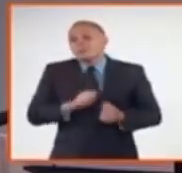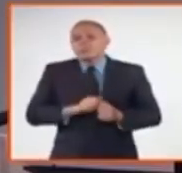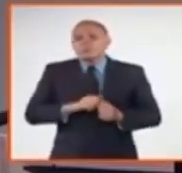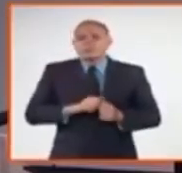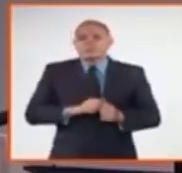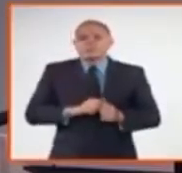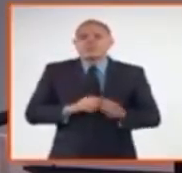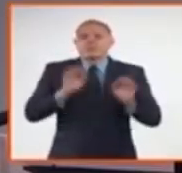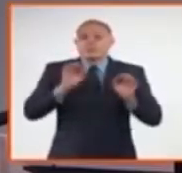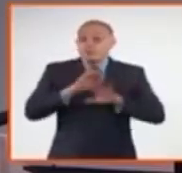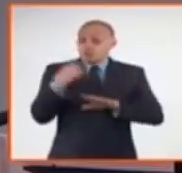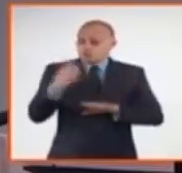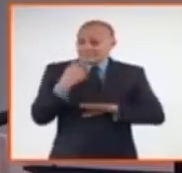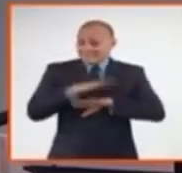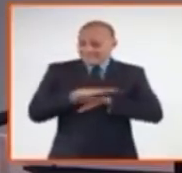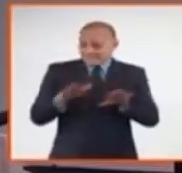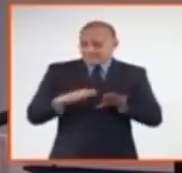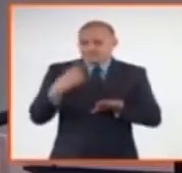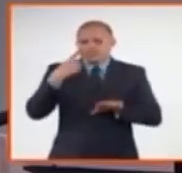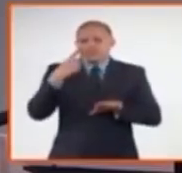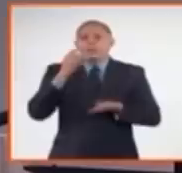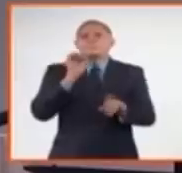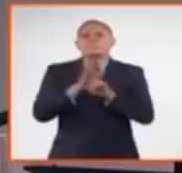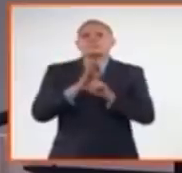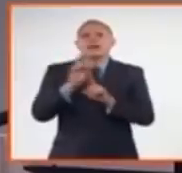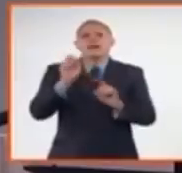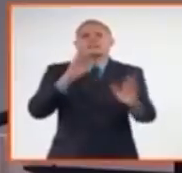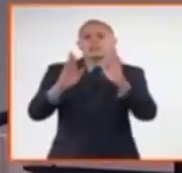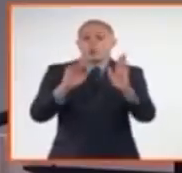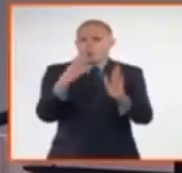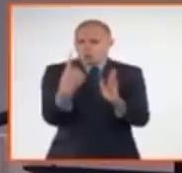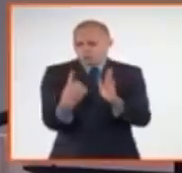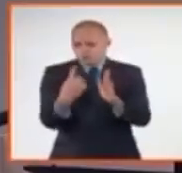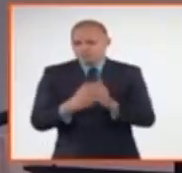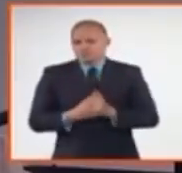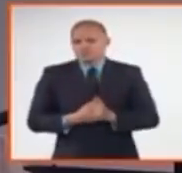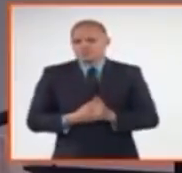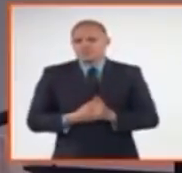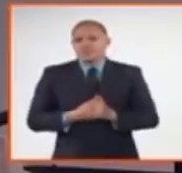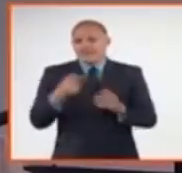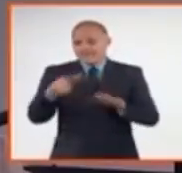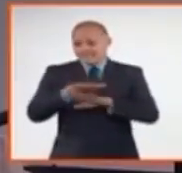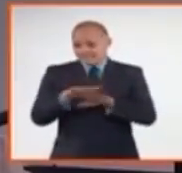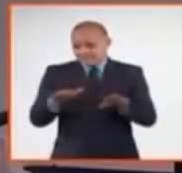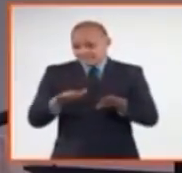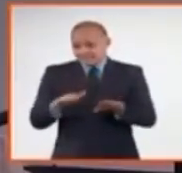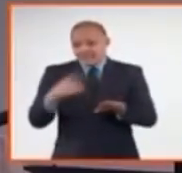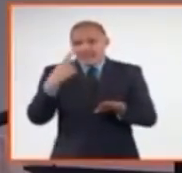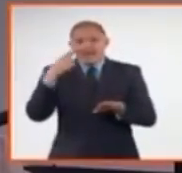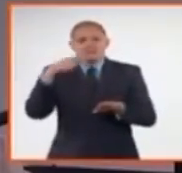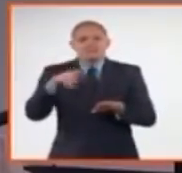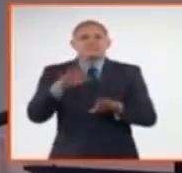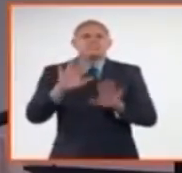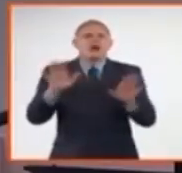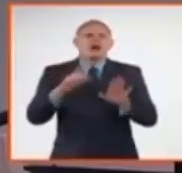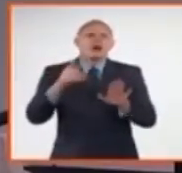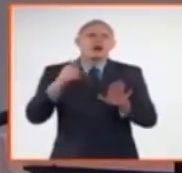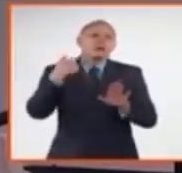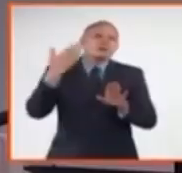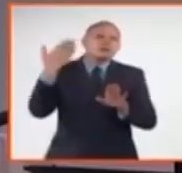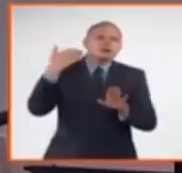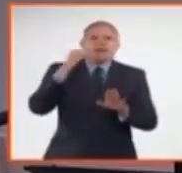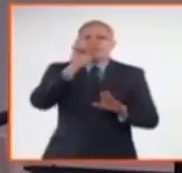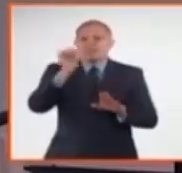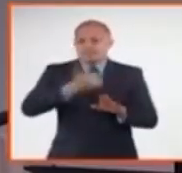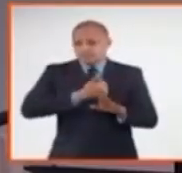mambisa en el estudio clínico fase 1 que se realizó en ese not o sea uno de los primeros estudios aquí hayan 7 de diciembre y hemos encontrado